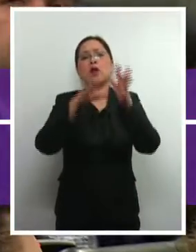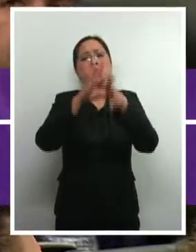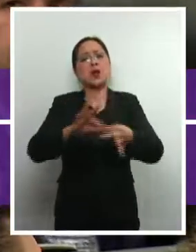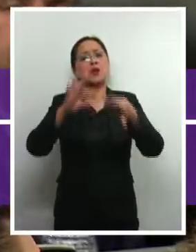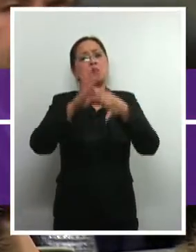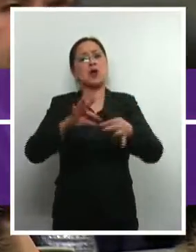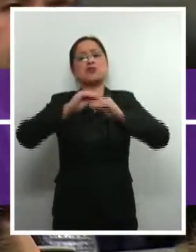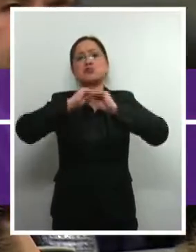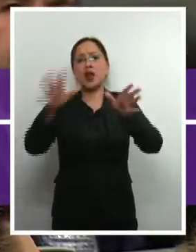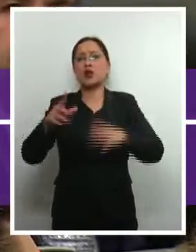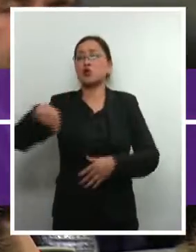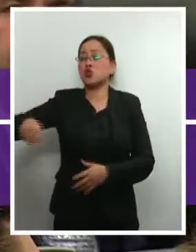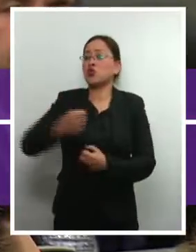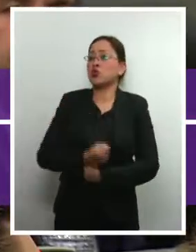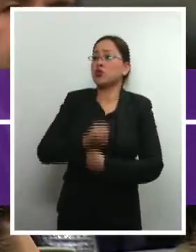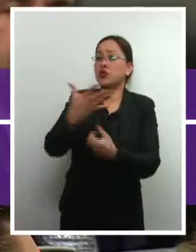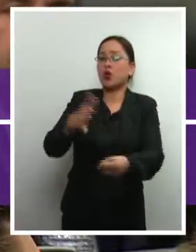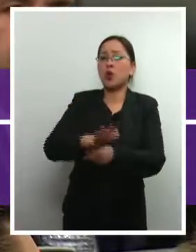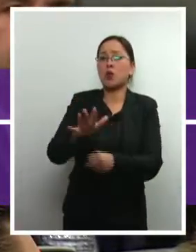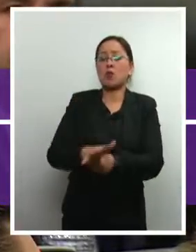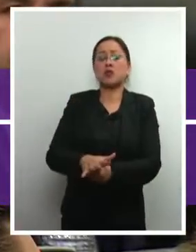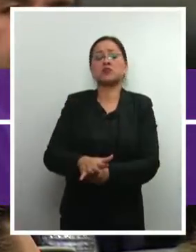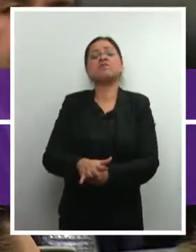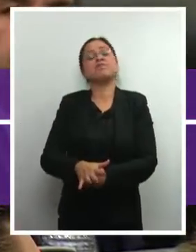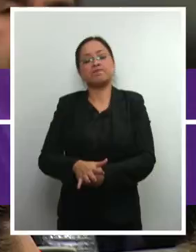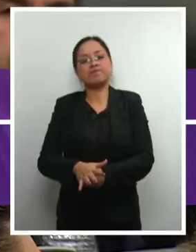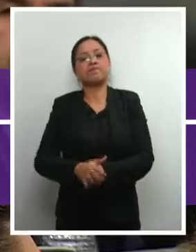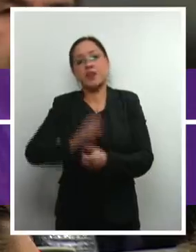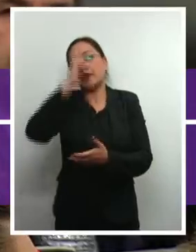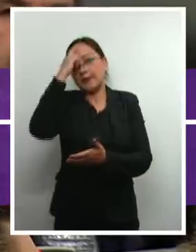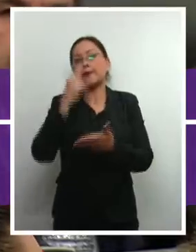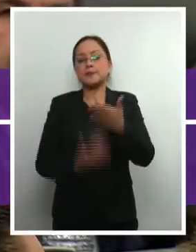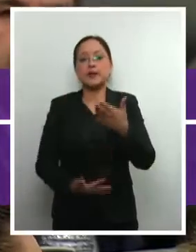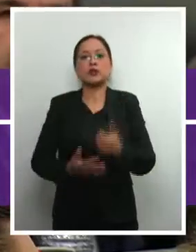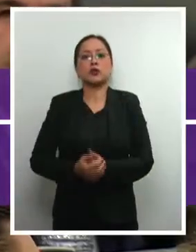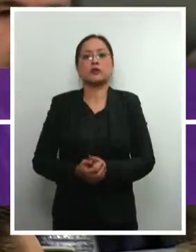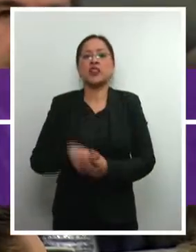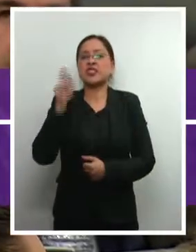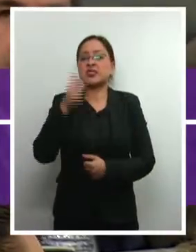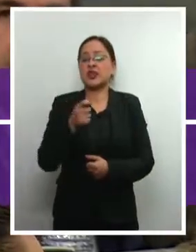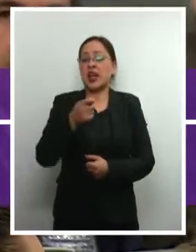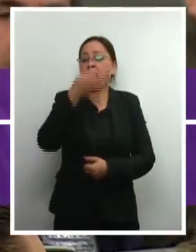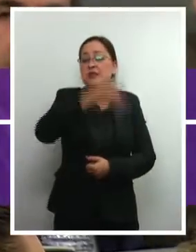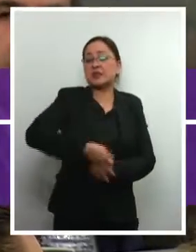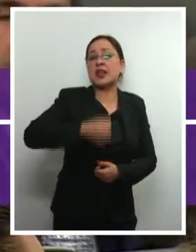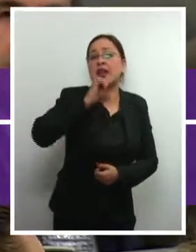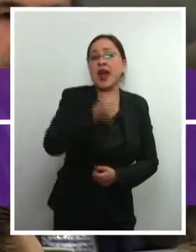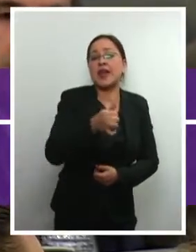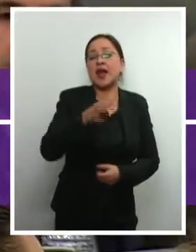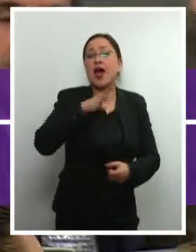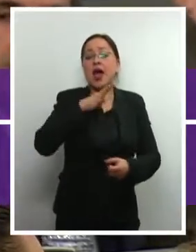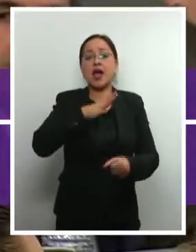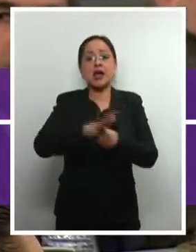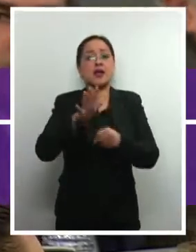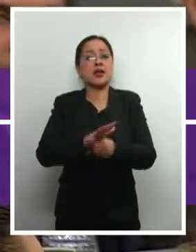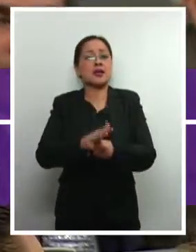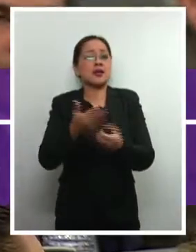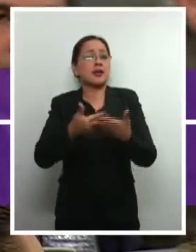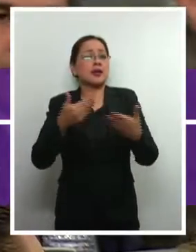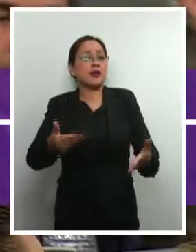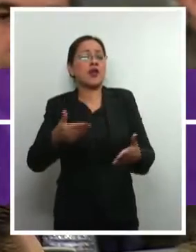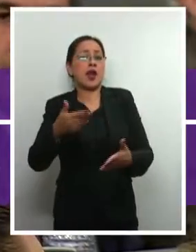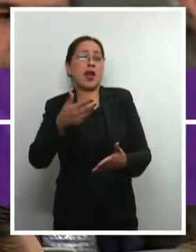que expresa revela no solo falta de respeto, sino intolerancia. Ahora resulta que el derecho